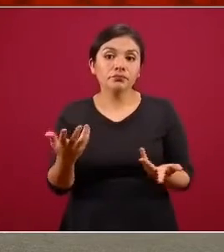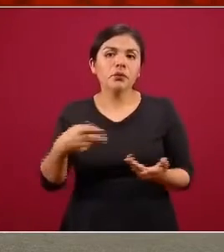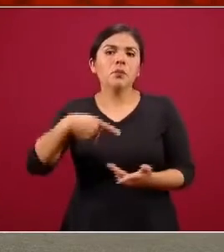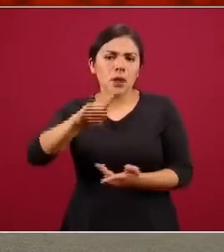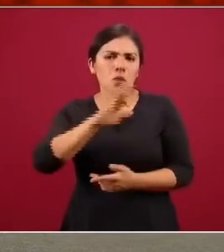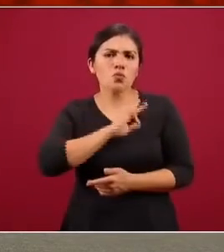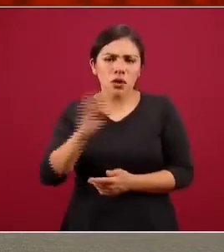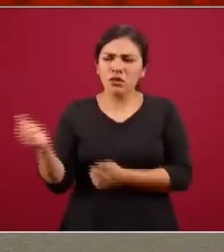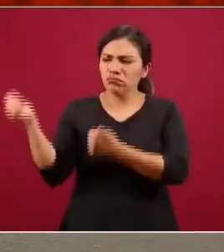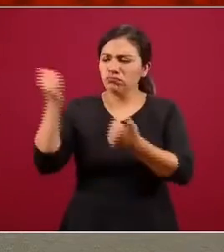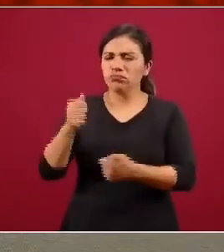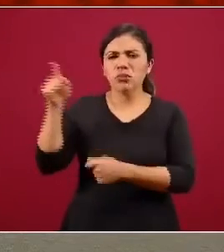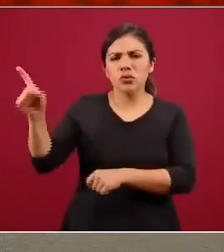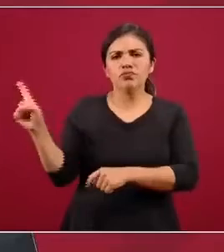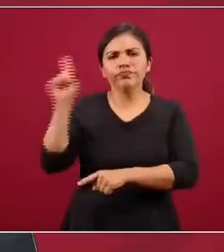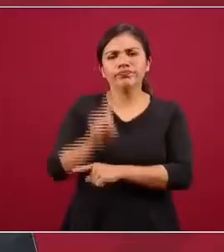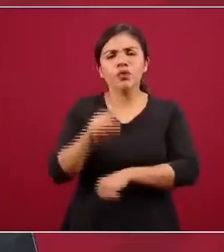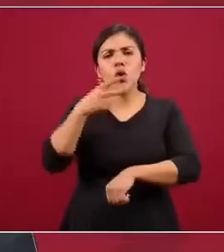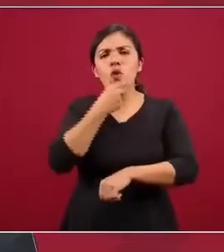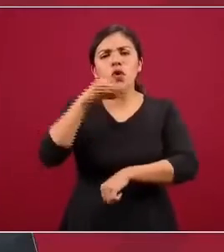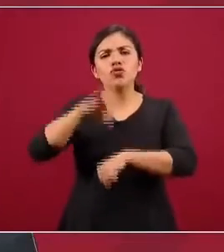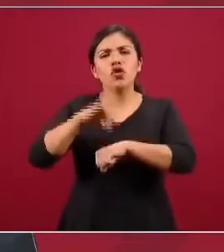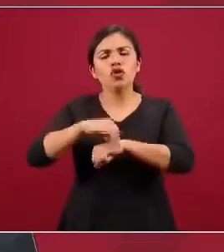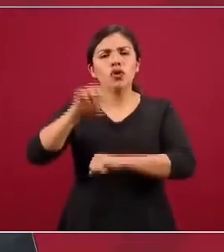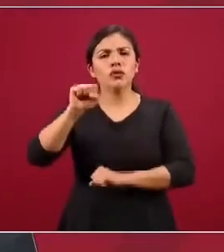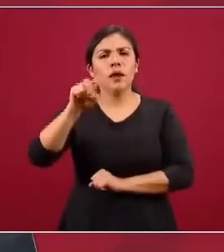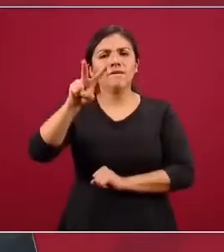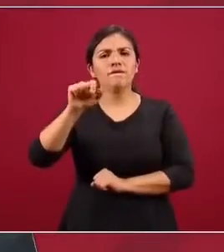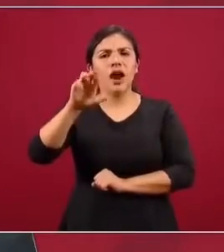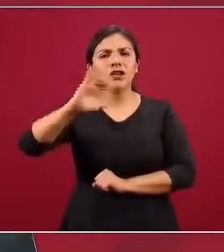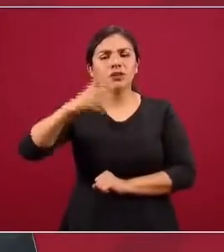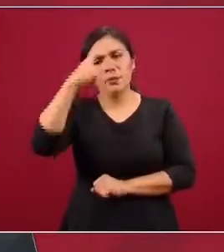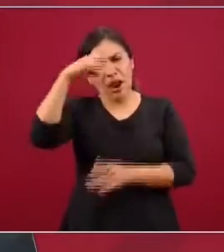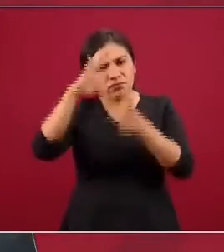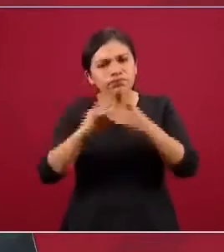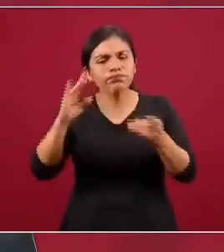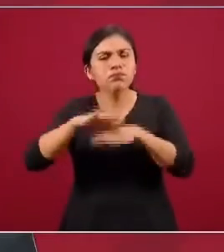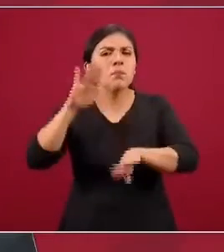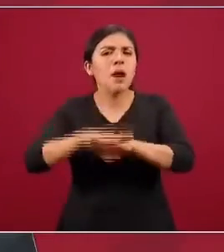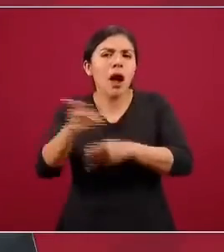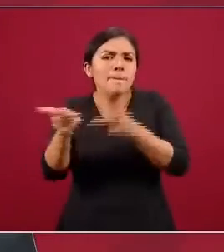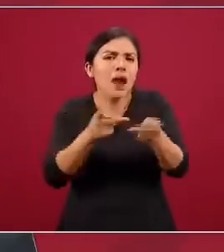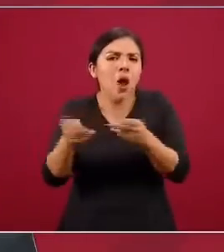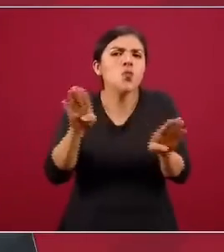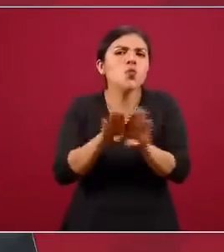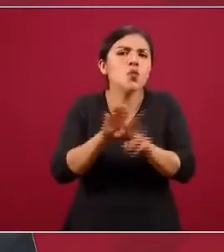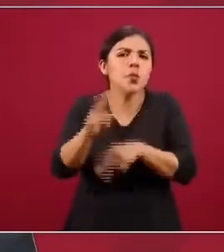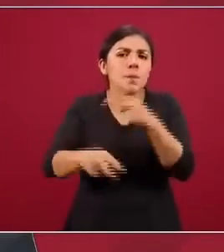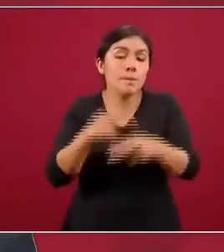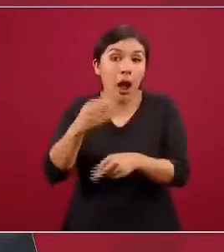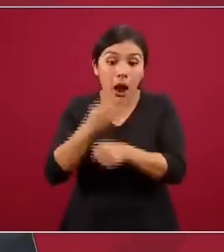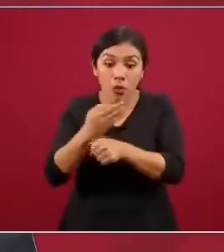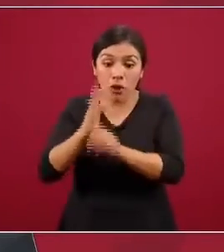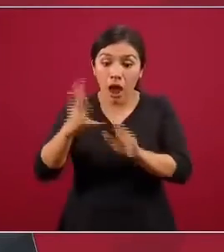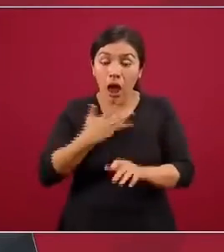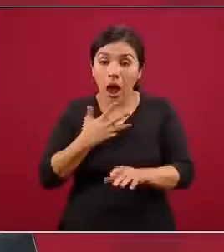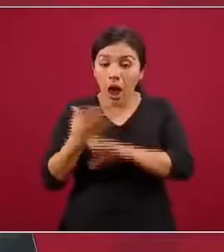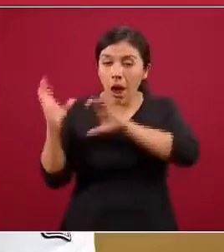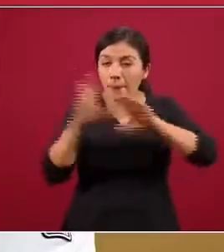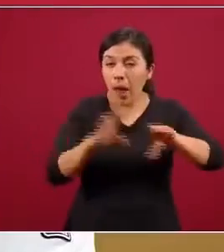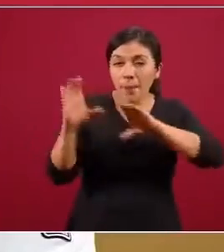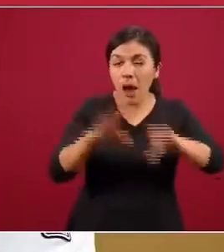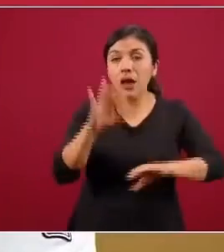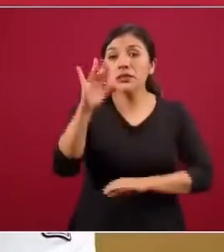Pero podemos traer al doctor Sbarch, lo volvemos a invitar, y que nos explique en qué va todo este plan. Hasta el momento se reclutaron